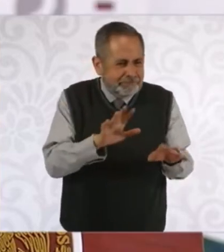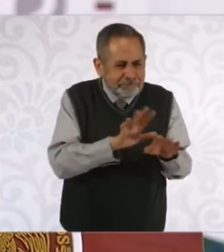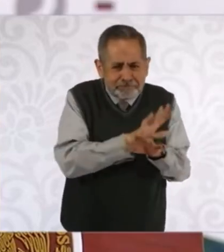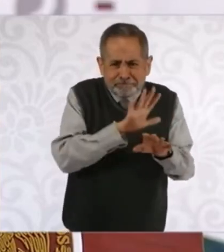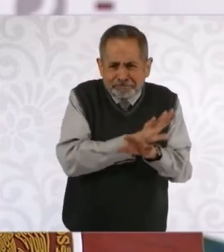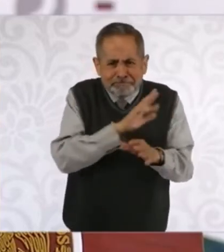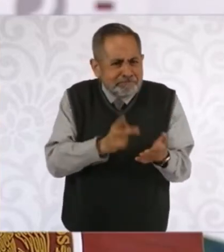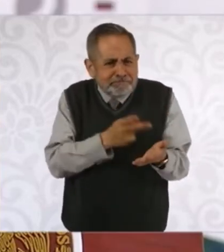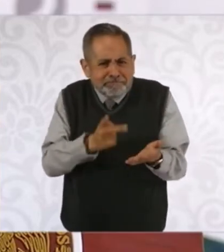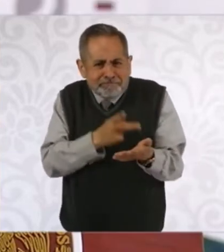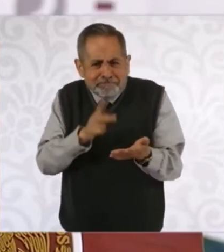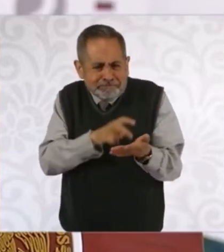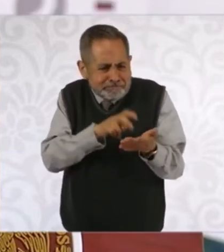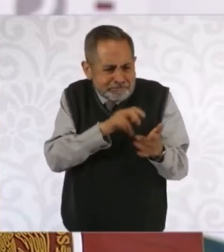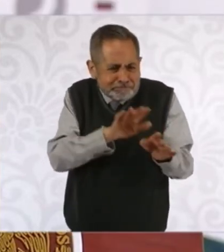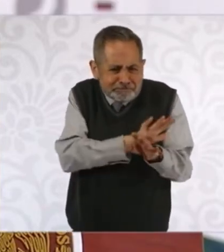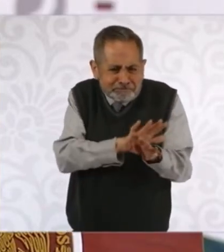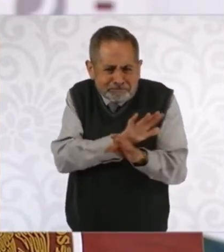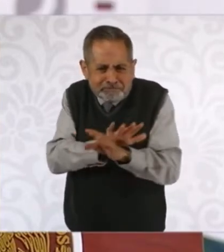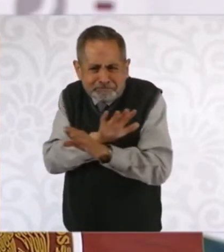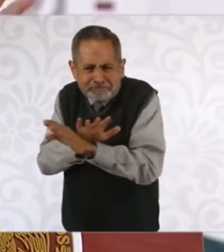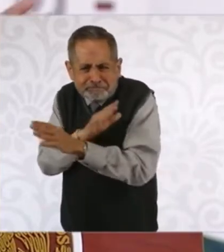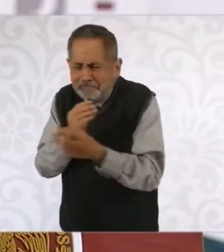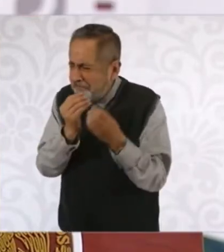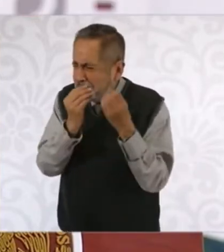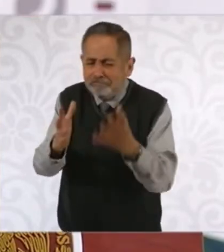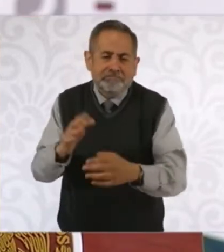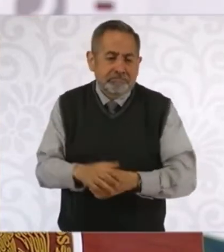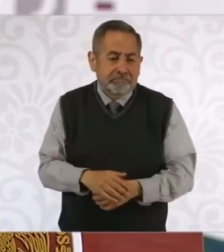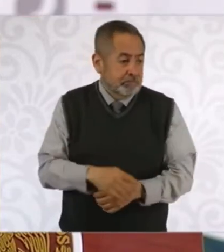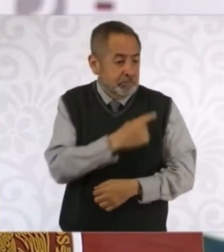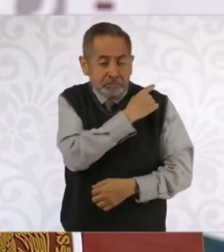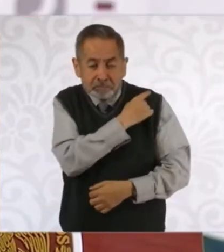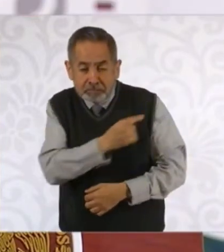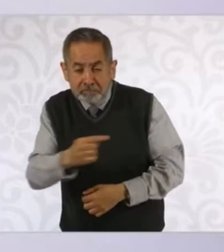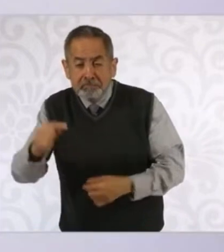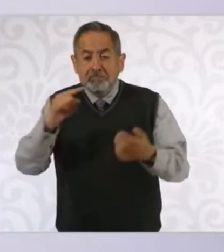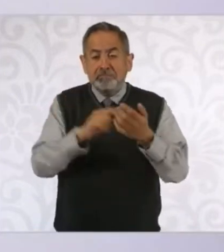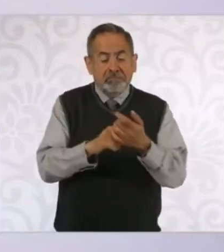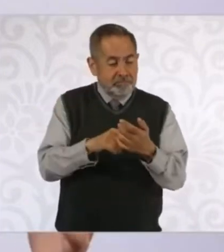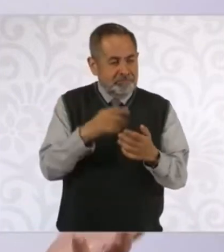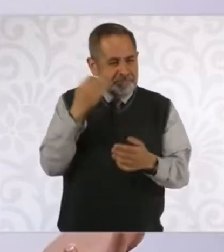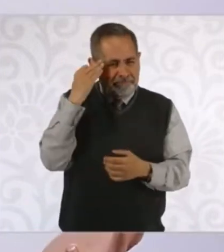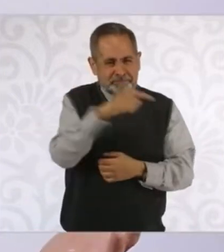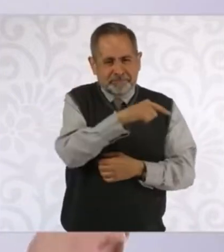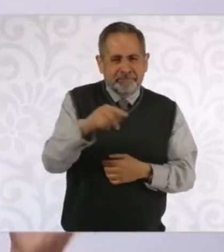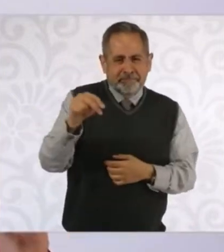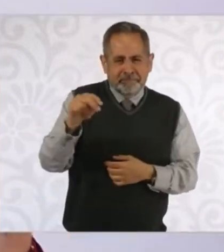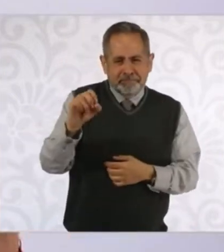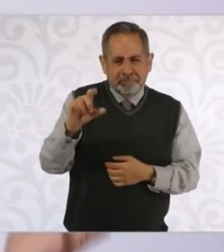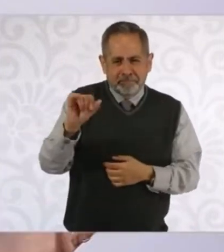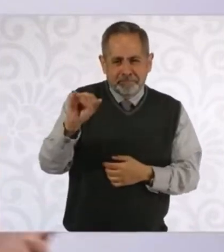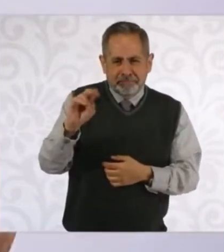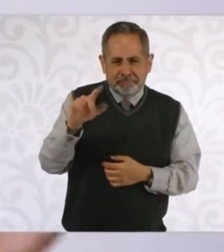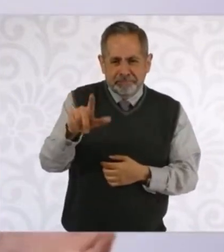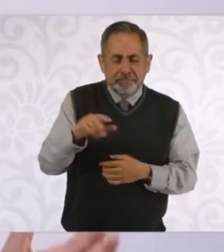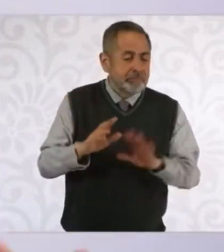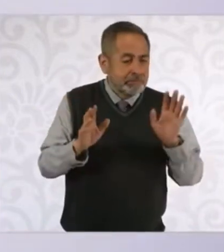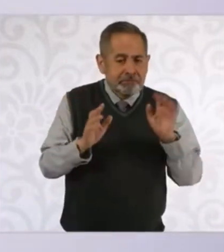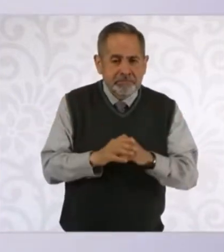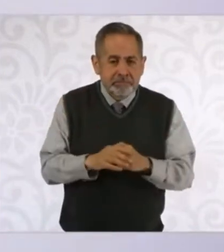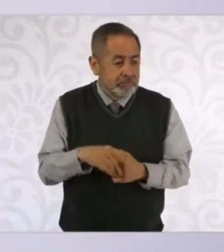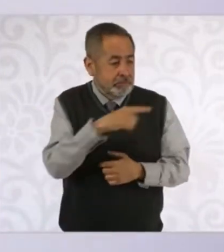nuestra presidenta Claudia, de que esos jueces, ministros del Poder Judicial, traidores a la